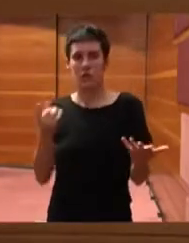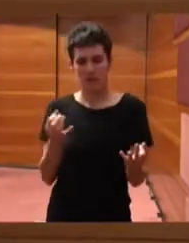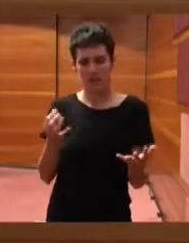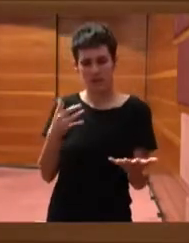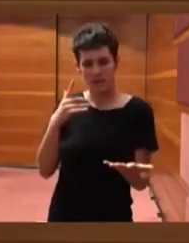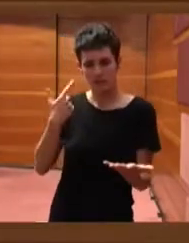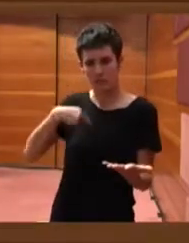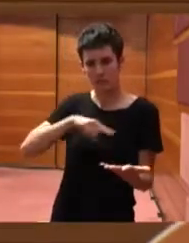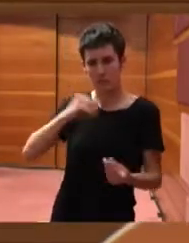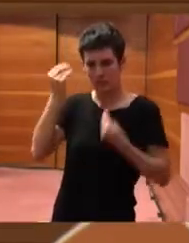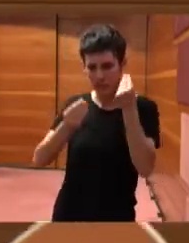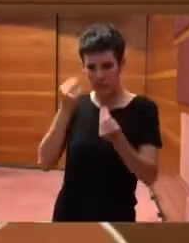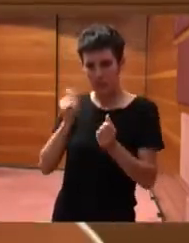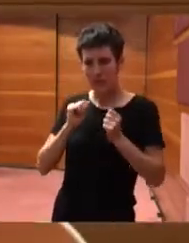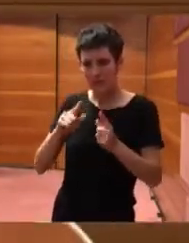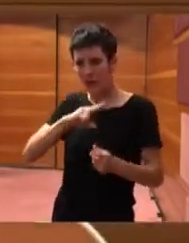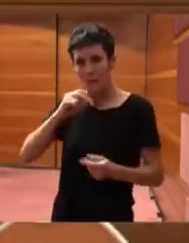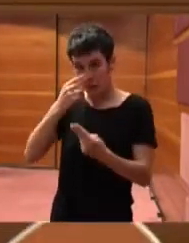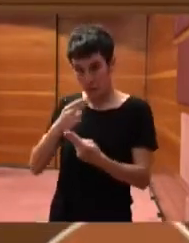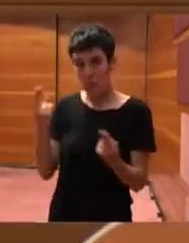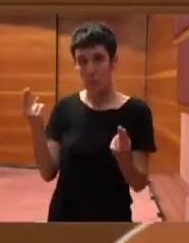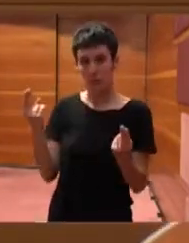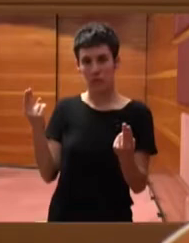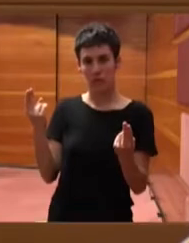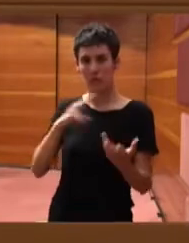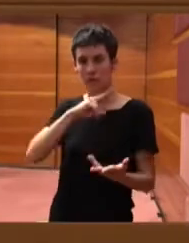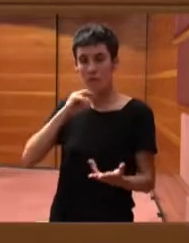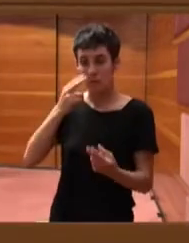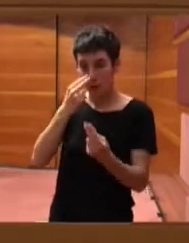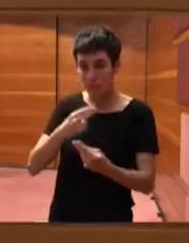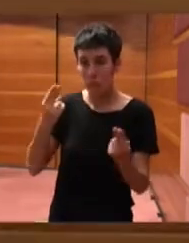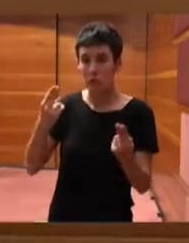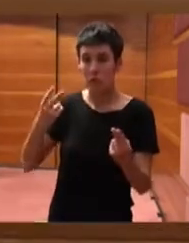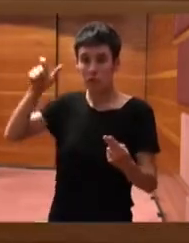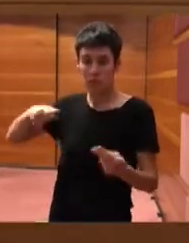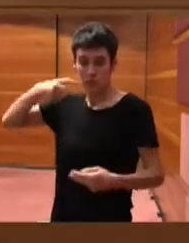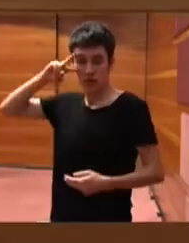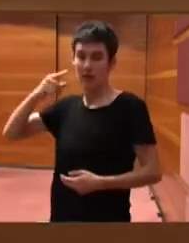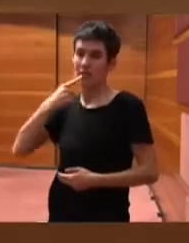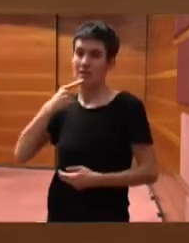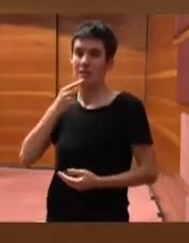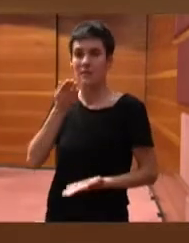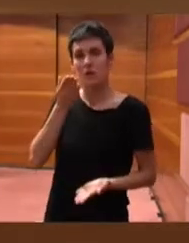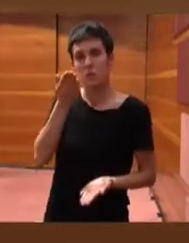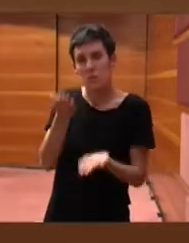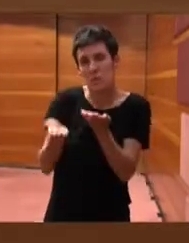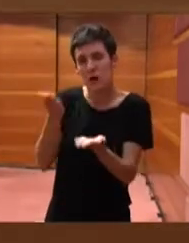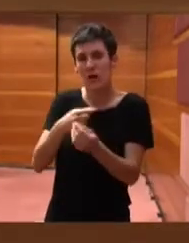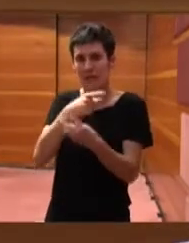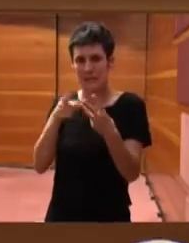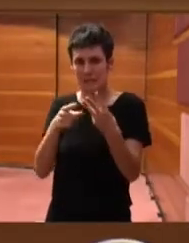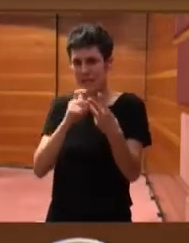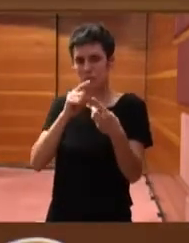contribuir a generar más valor público. Y ese valor público, dicen los teóricos, que se mide con tres elementos. Por una parte sería la